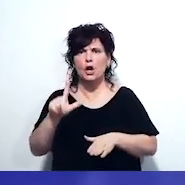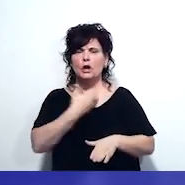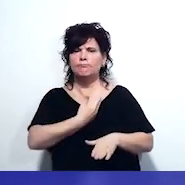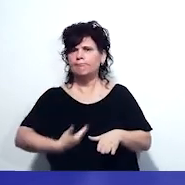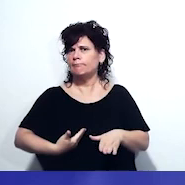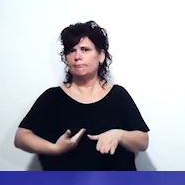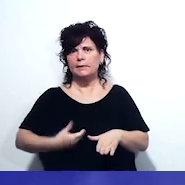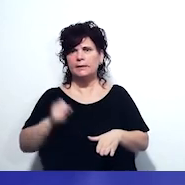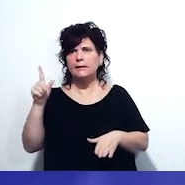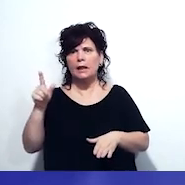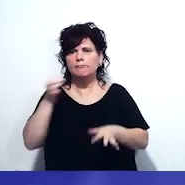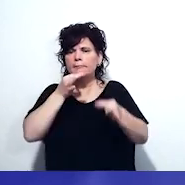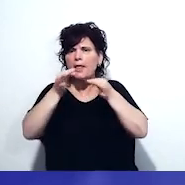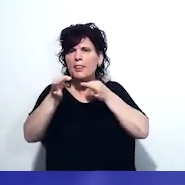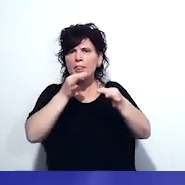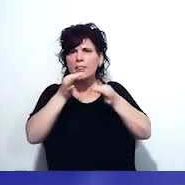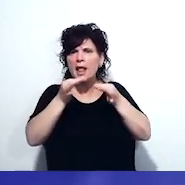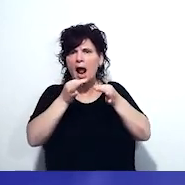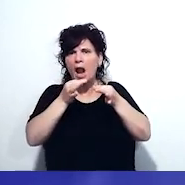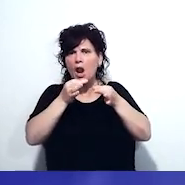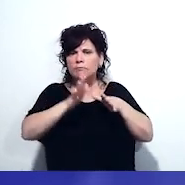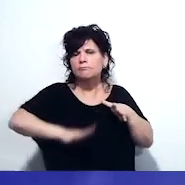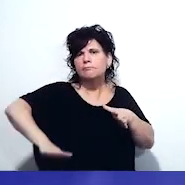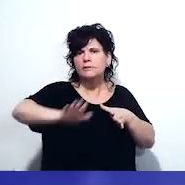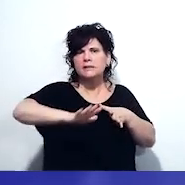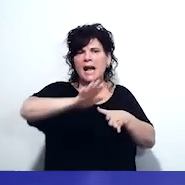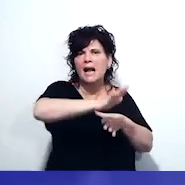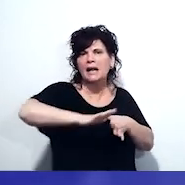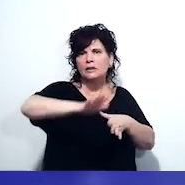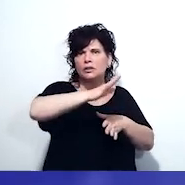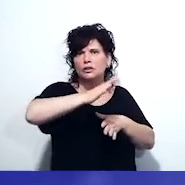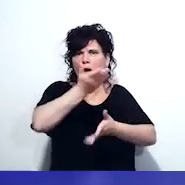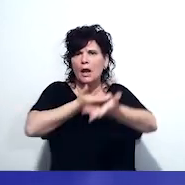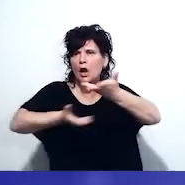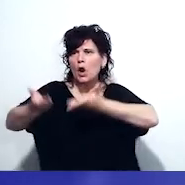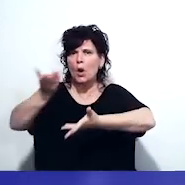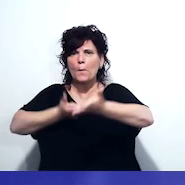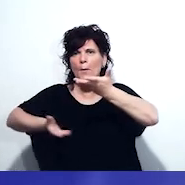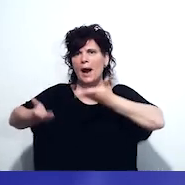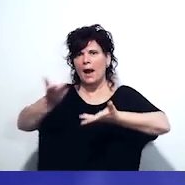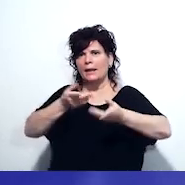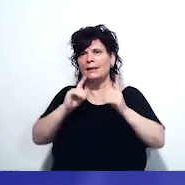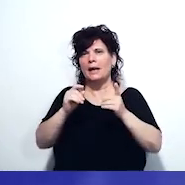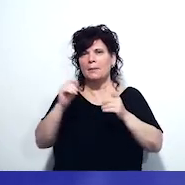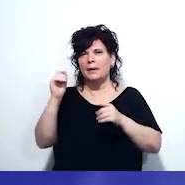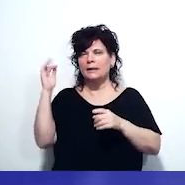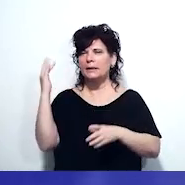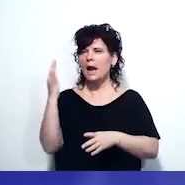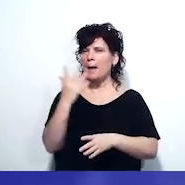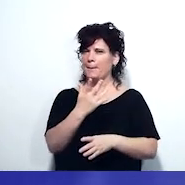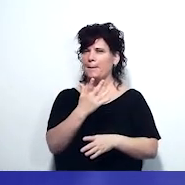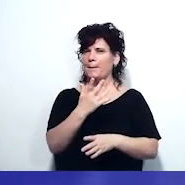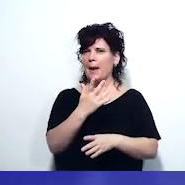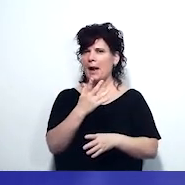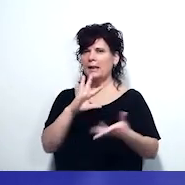en el diálogo permanente con otros sectores y un marco de transparencia, por supuesto, entre países en